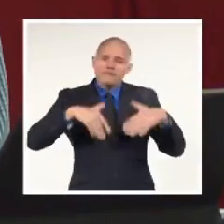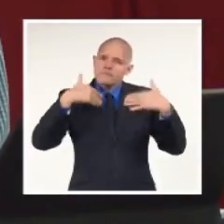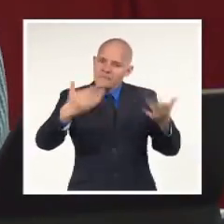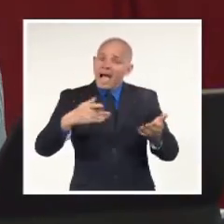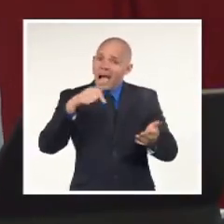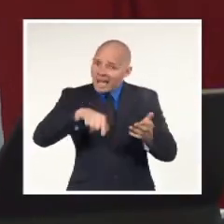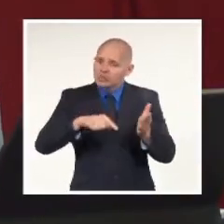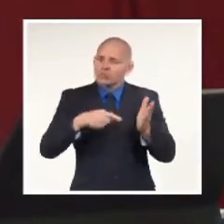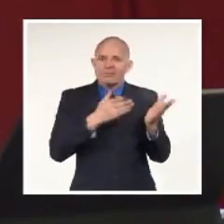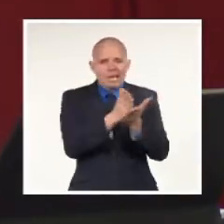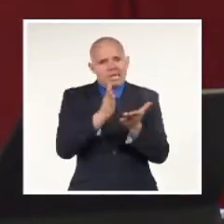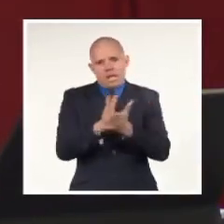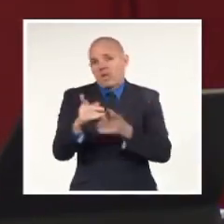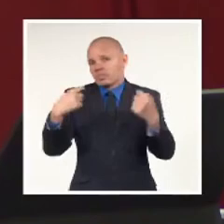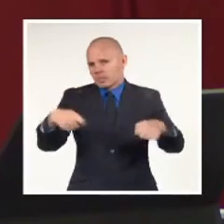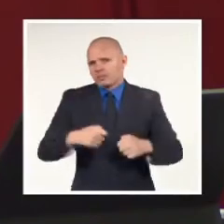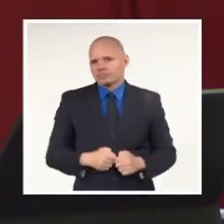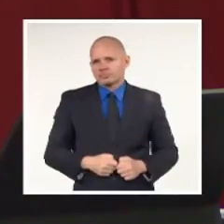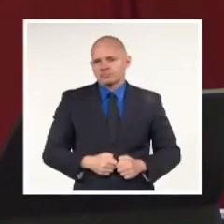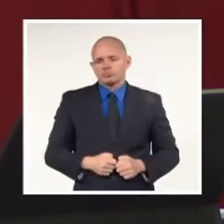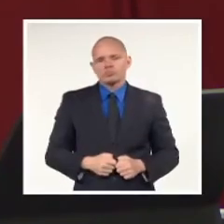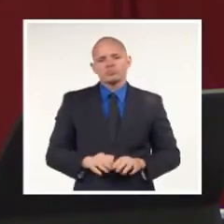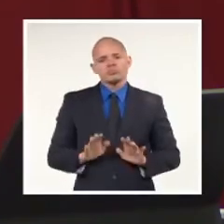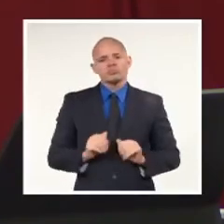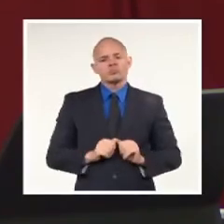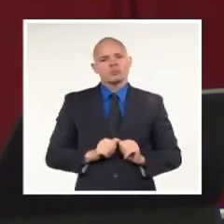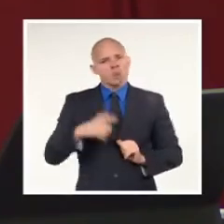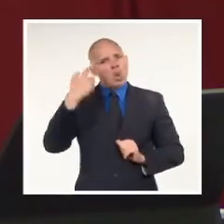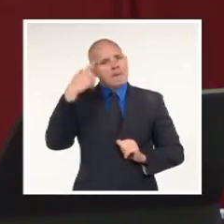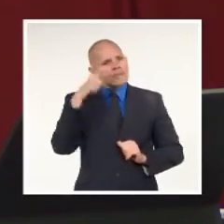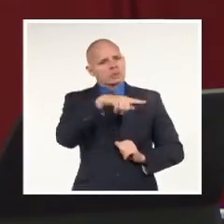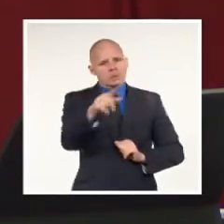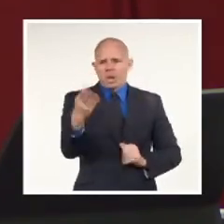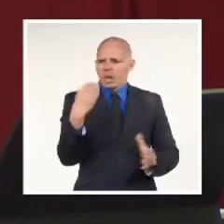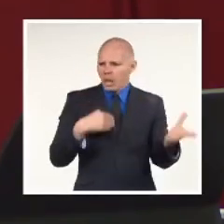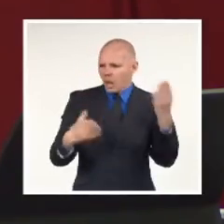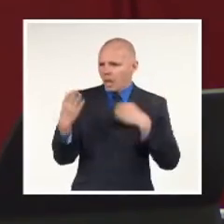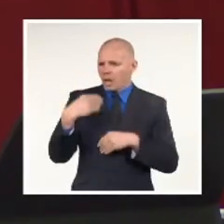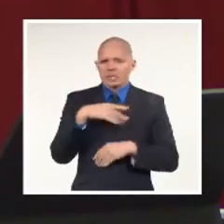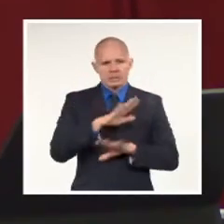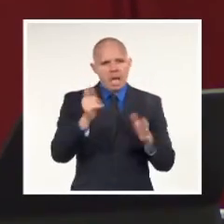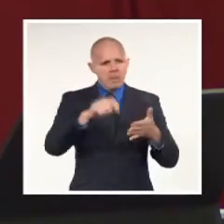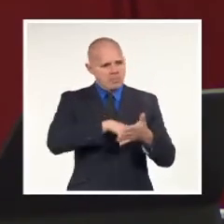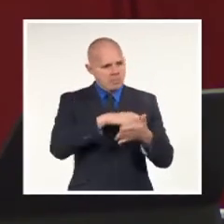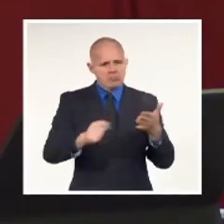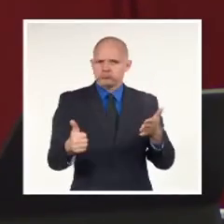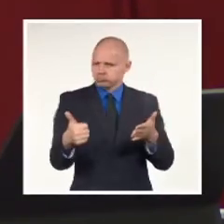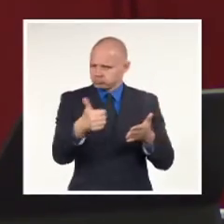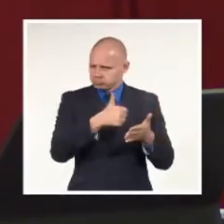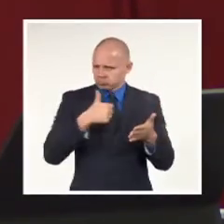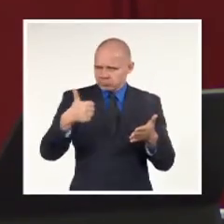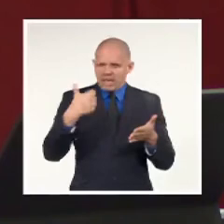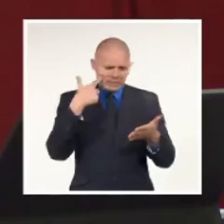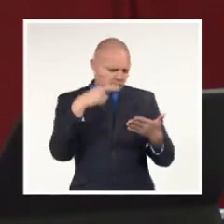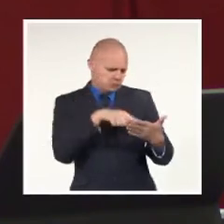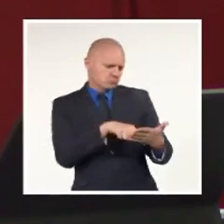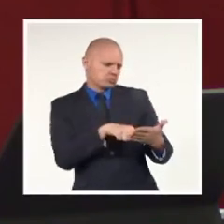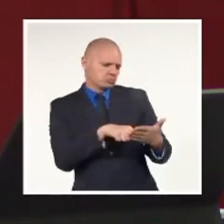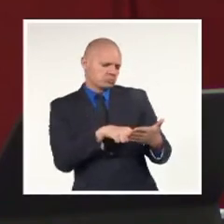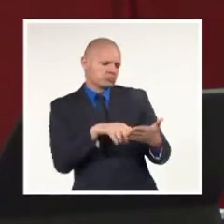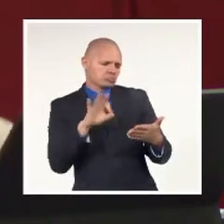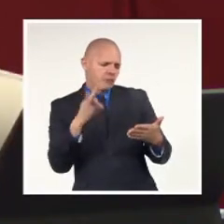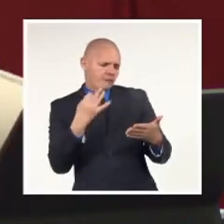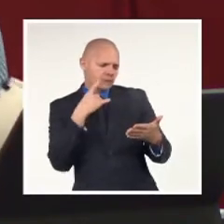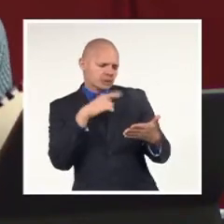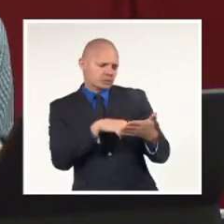líneas de trabajo. Yo creo que ustedes han presentado una buena estrategia, bien estructurada, coherente,